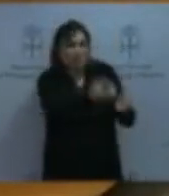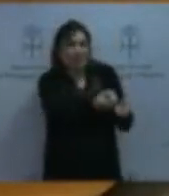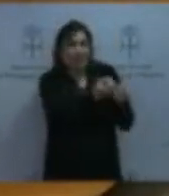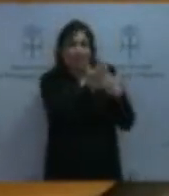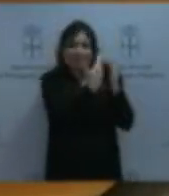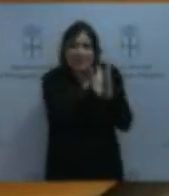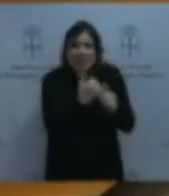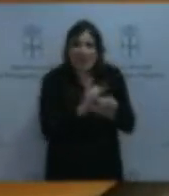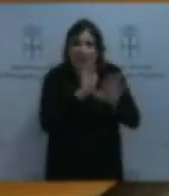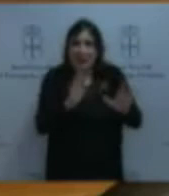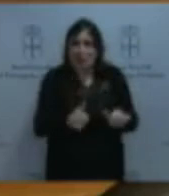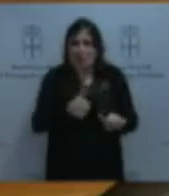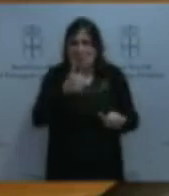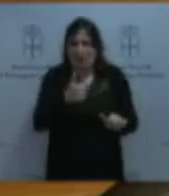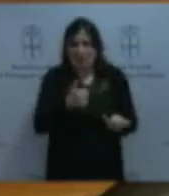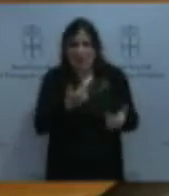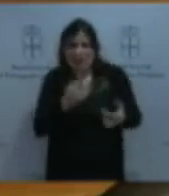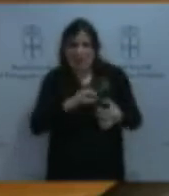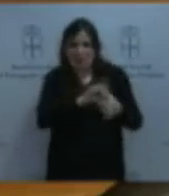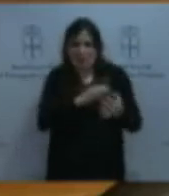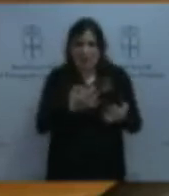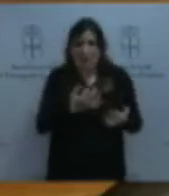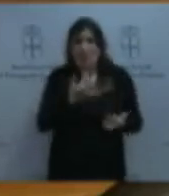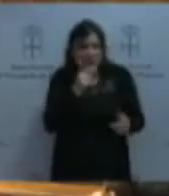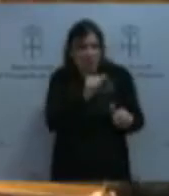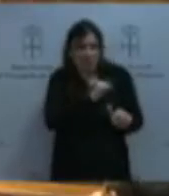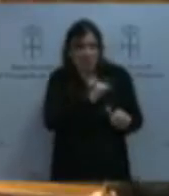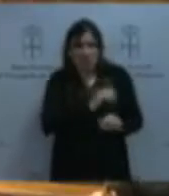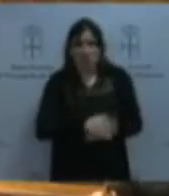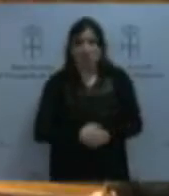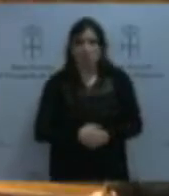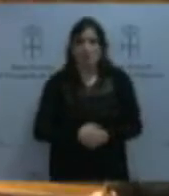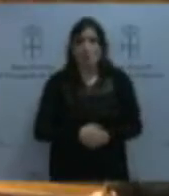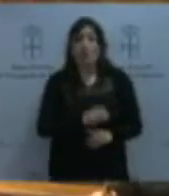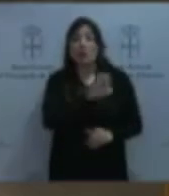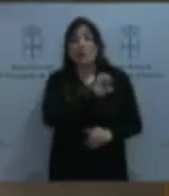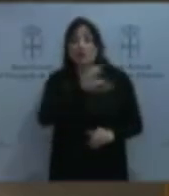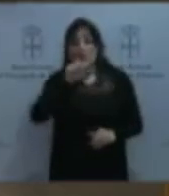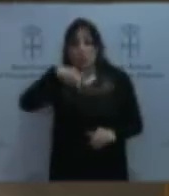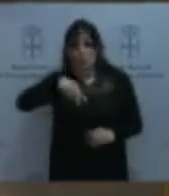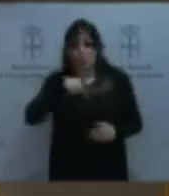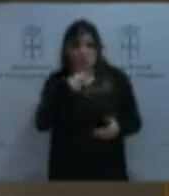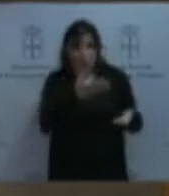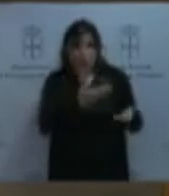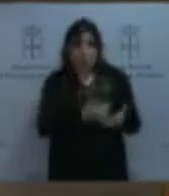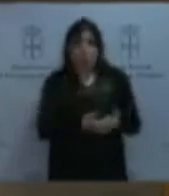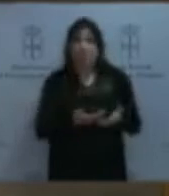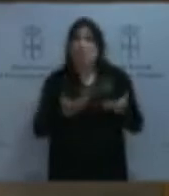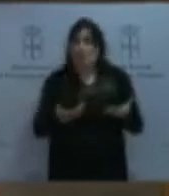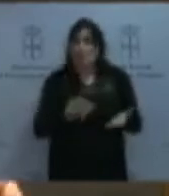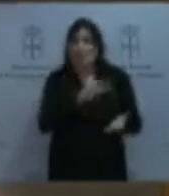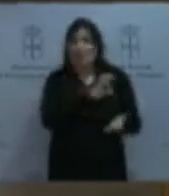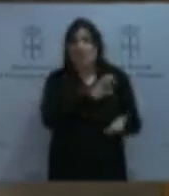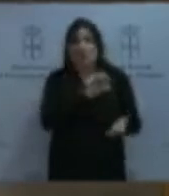y qué incidencia plantea van a tener en la economía española. Como ve, señor Fernández, todos los demás le han preguntado qué es